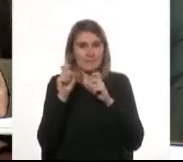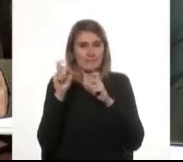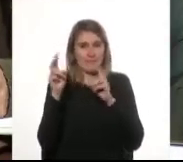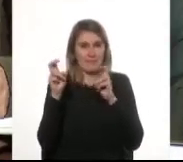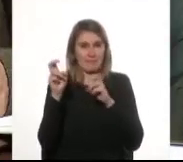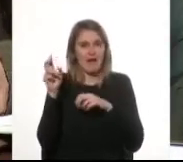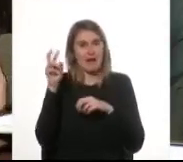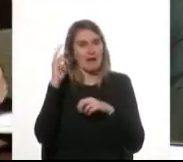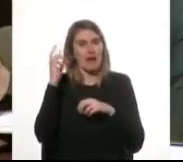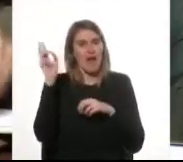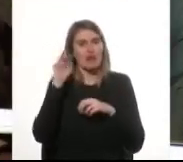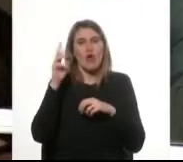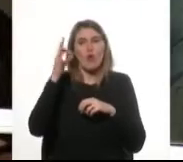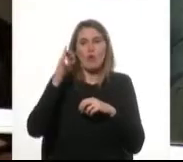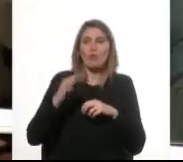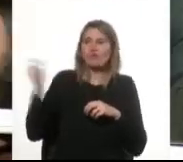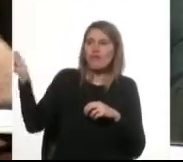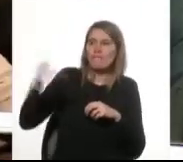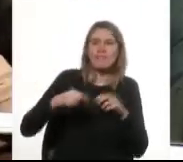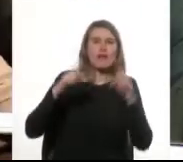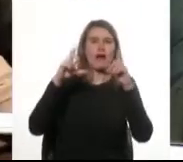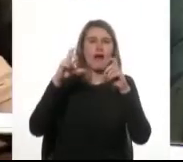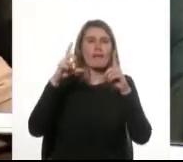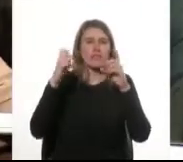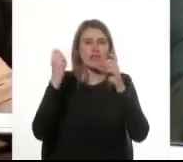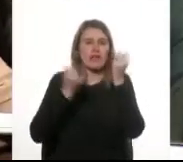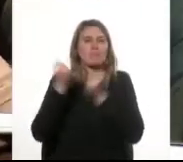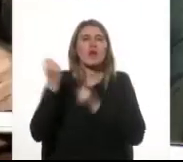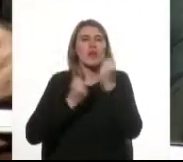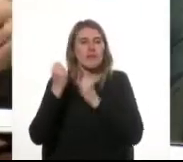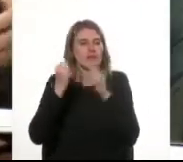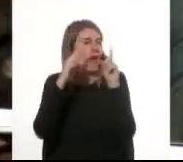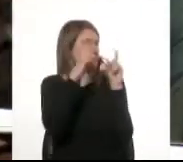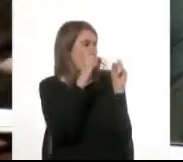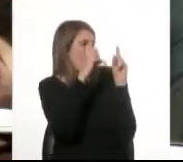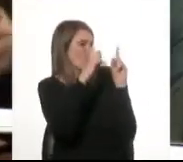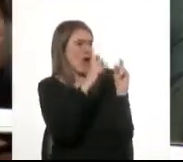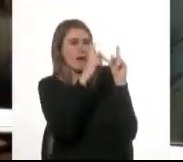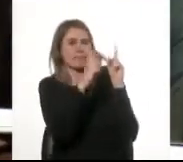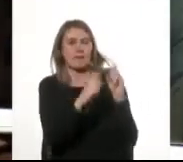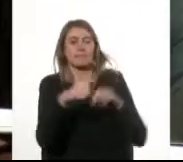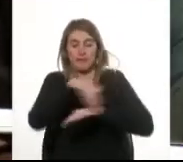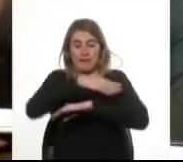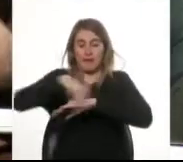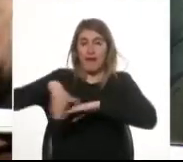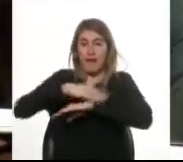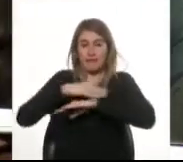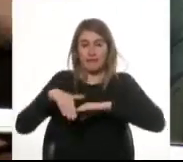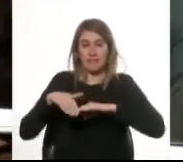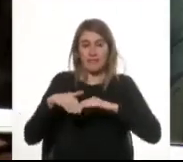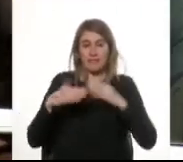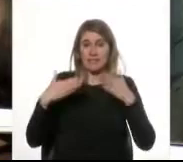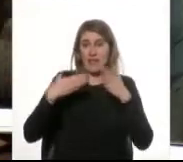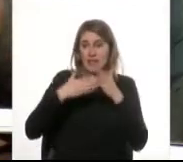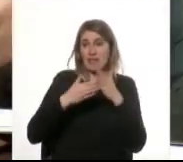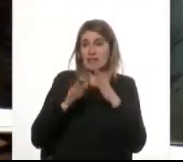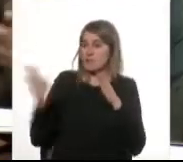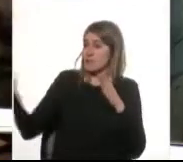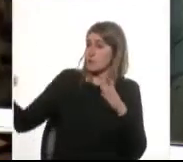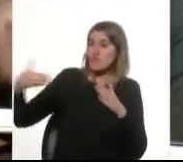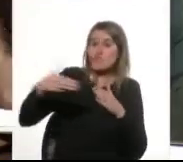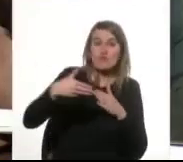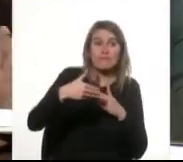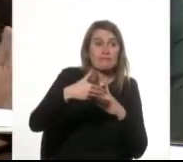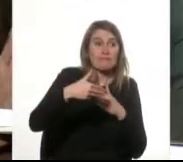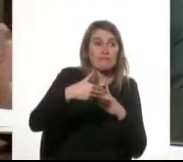Inmediatamente pasó una combi sacando fotos. Nosotros vivimos en una calle de Balastro que es cerrada, tenés que entrar por un lado y después